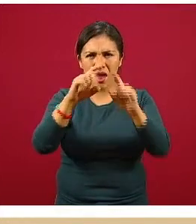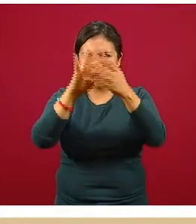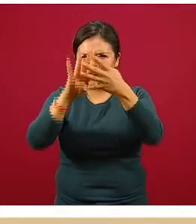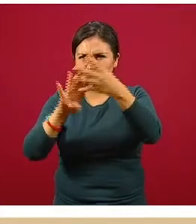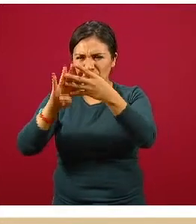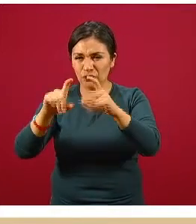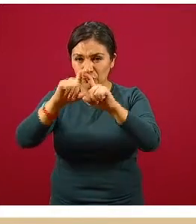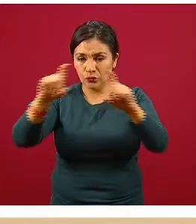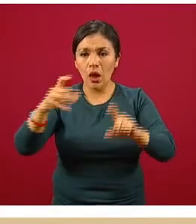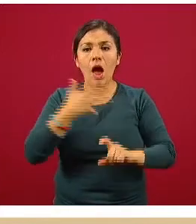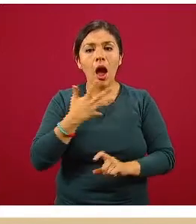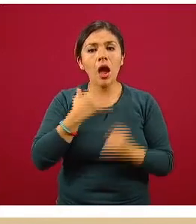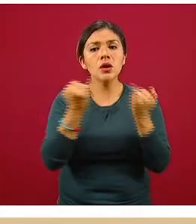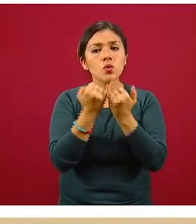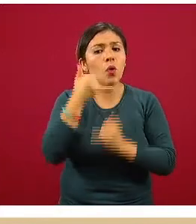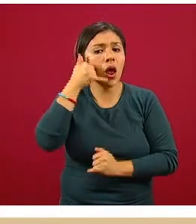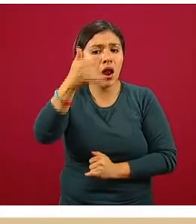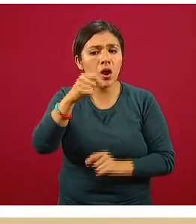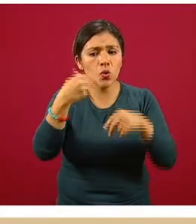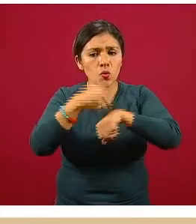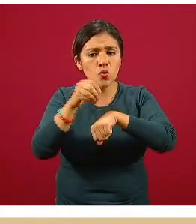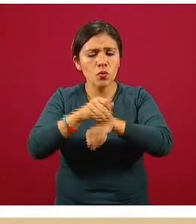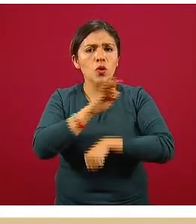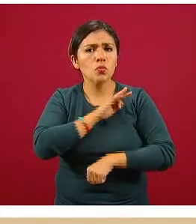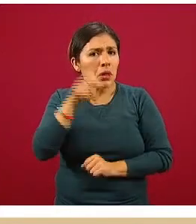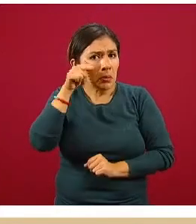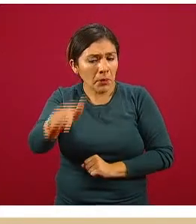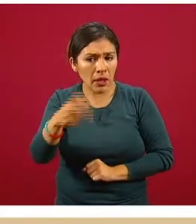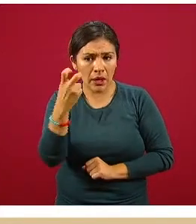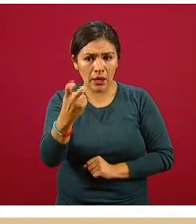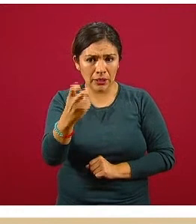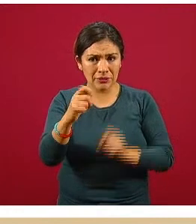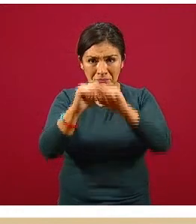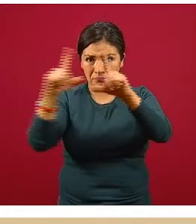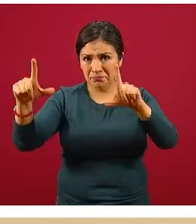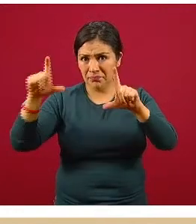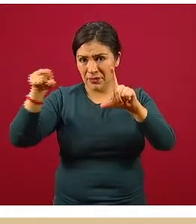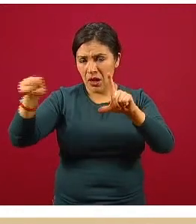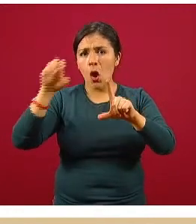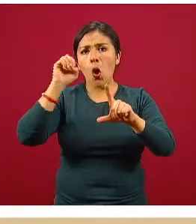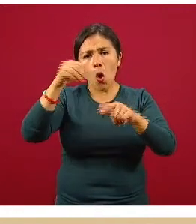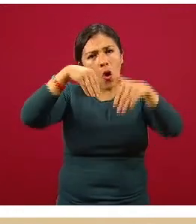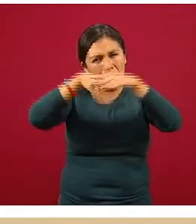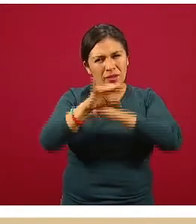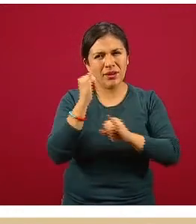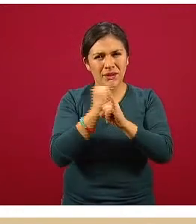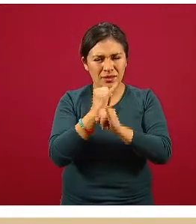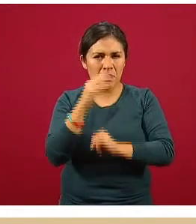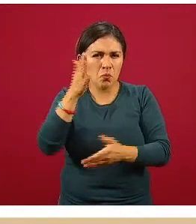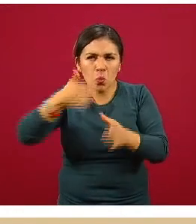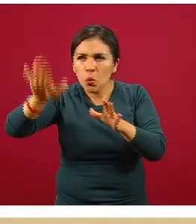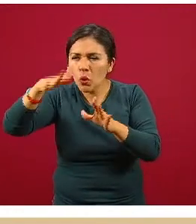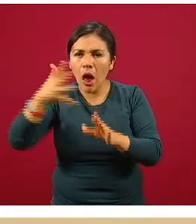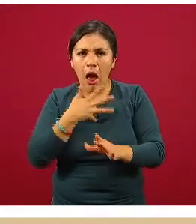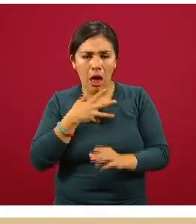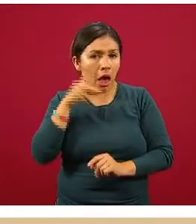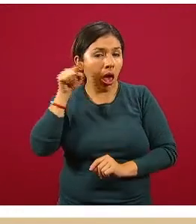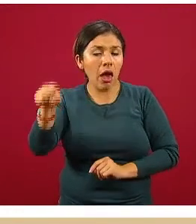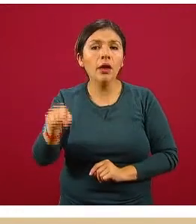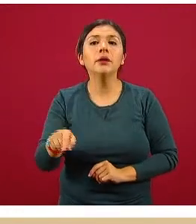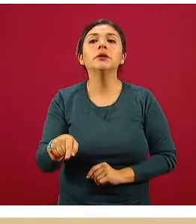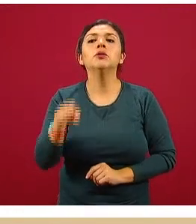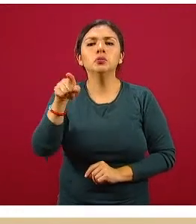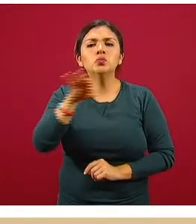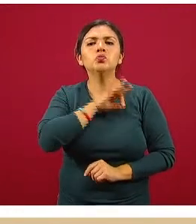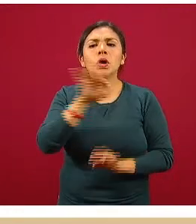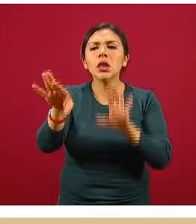también una línea que la van a poder encontrar en esta presentación o en el micrositio de salud mental, en donde